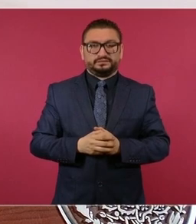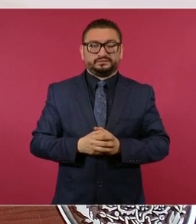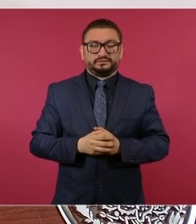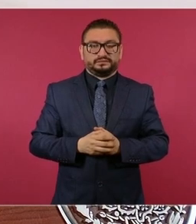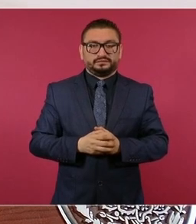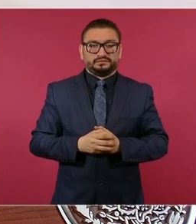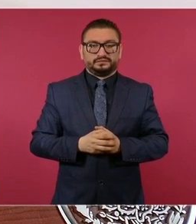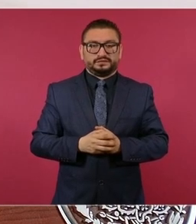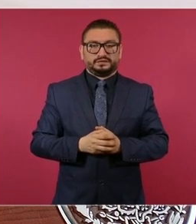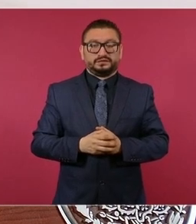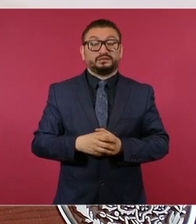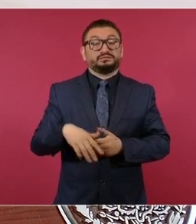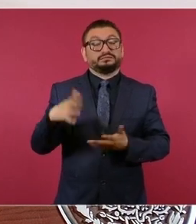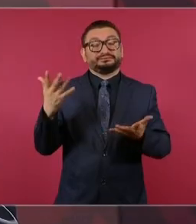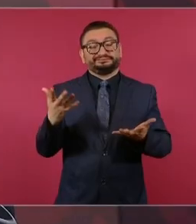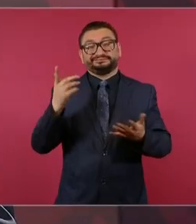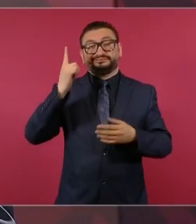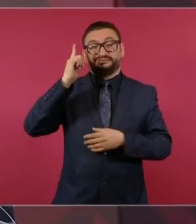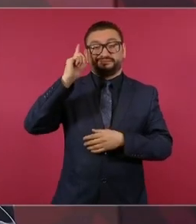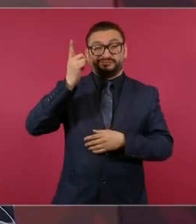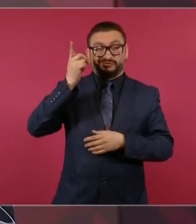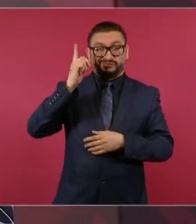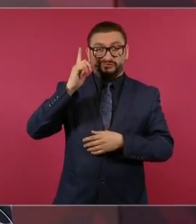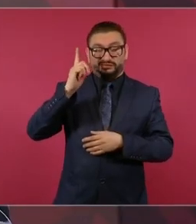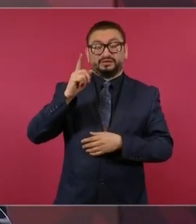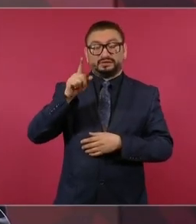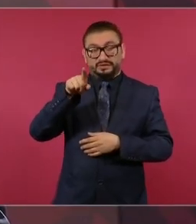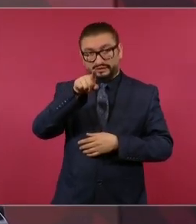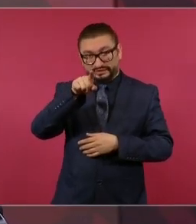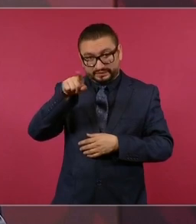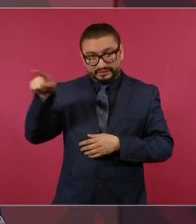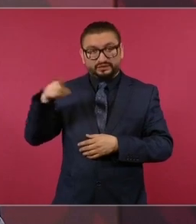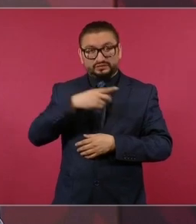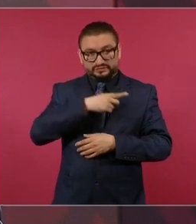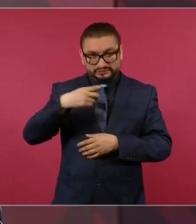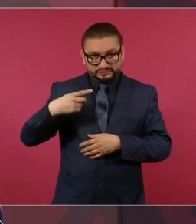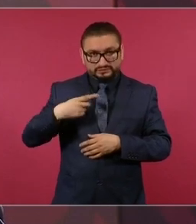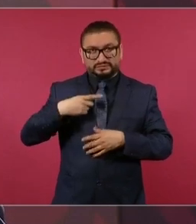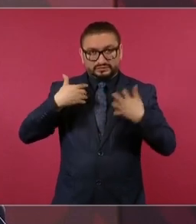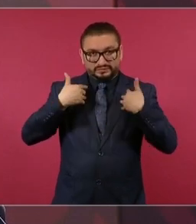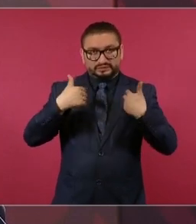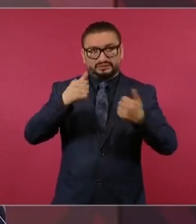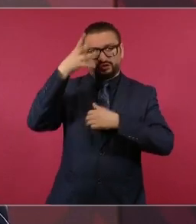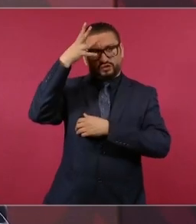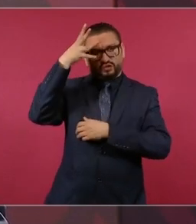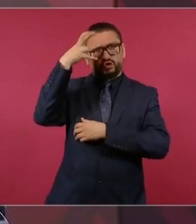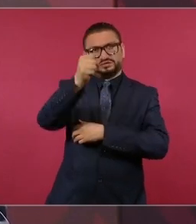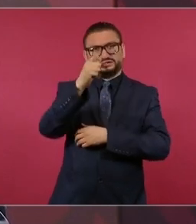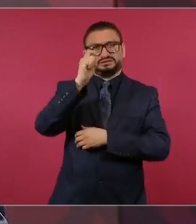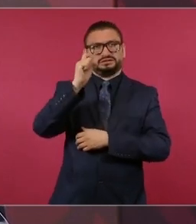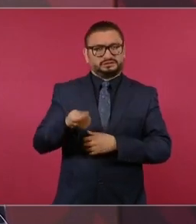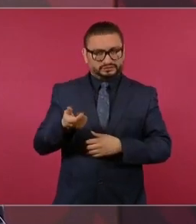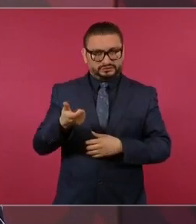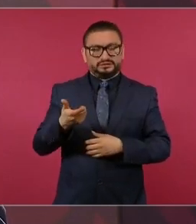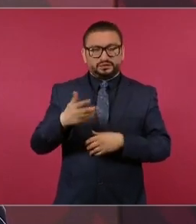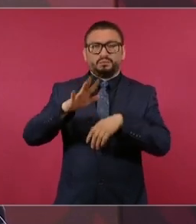Ojalá y se trabaje más en lo conceptual, porque ya